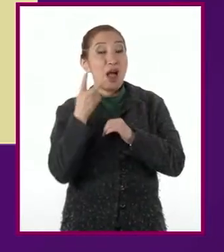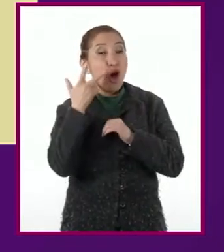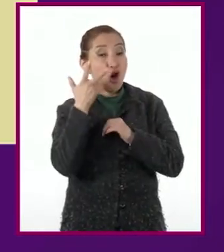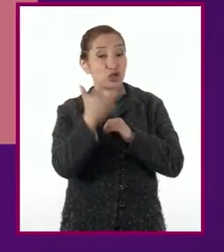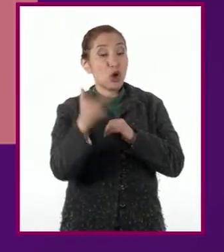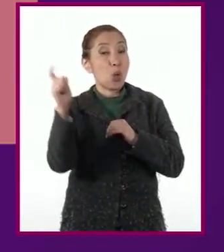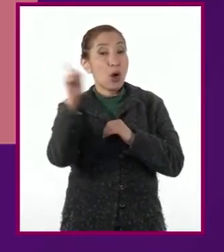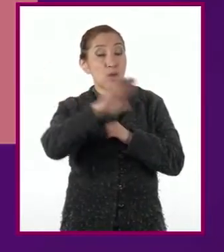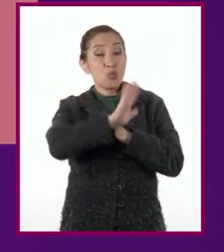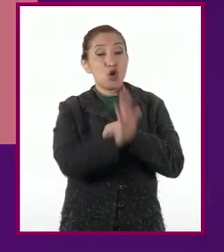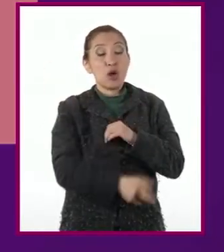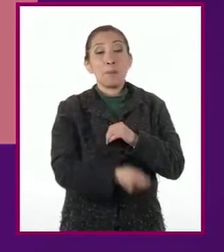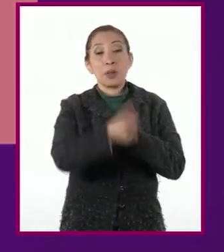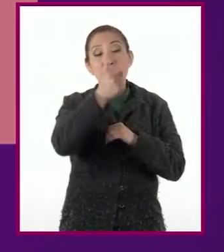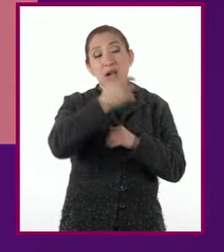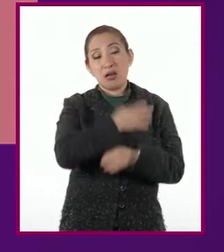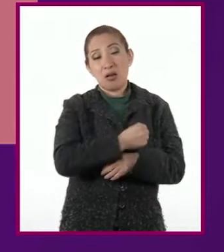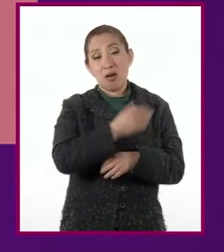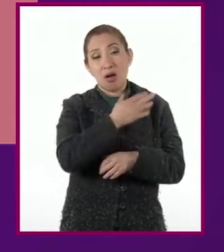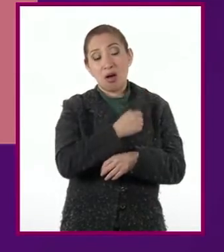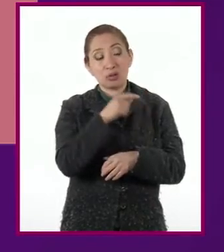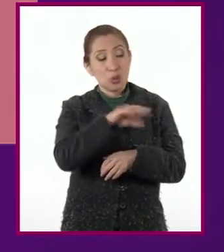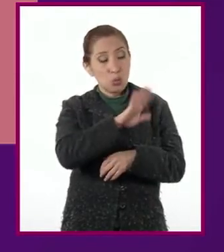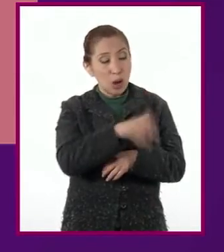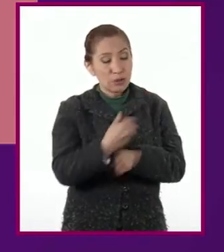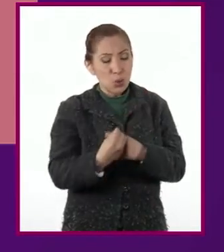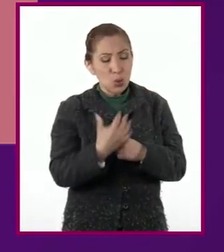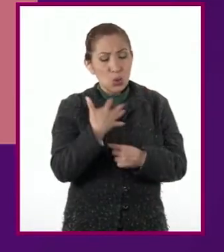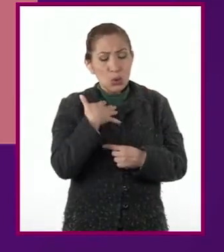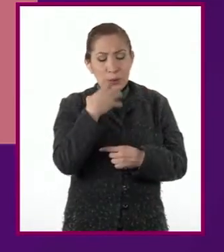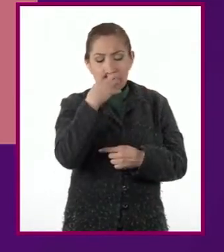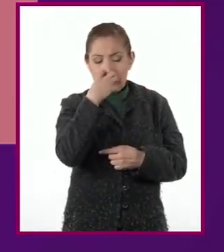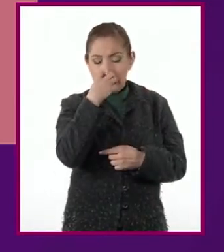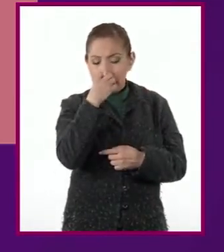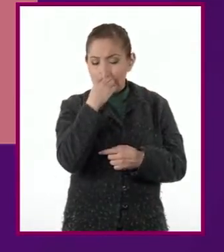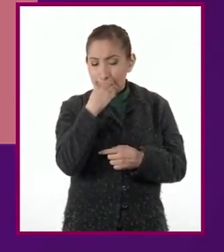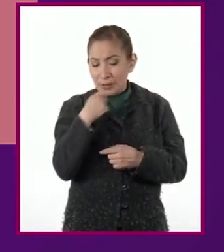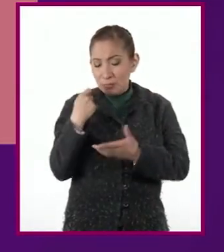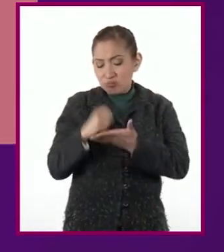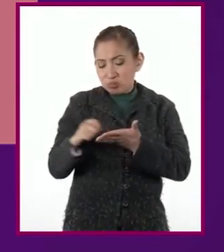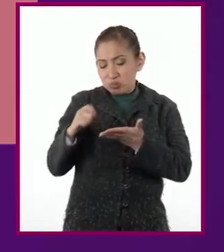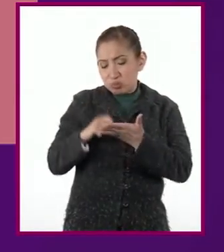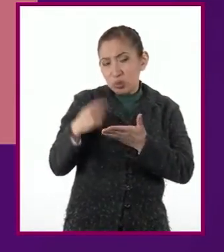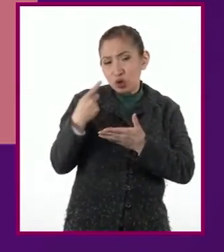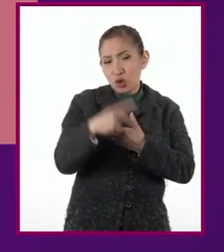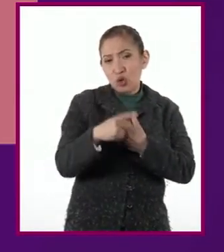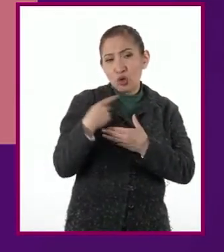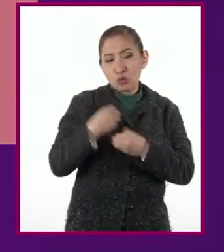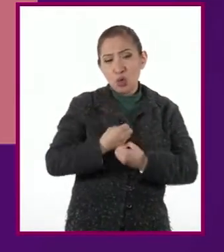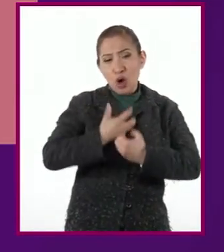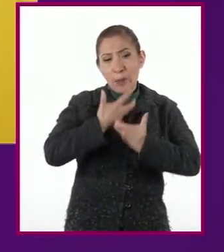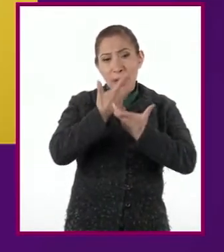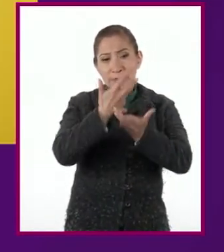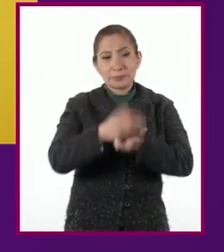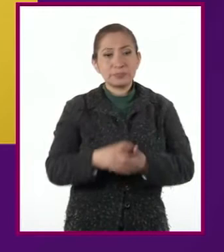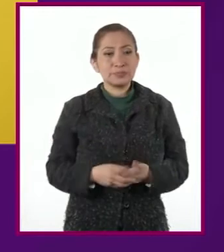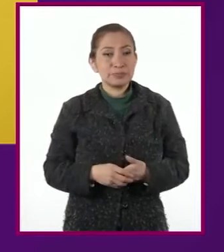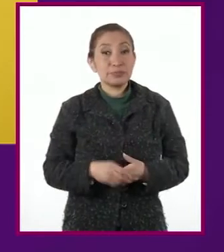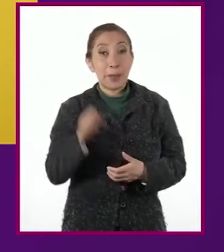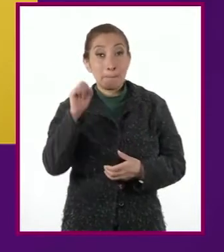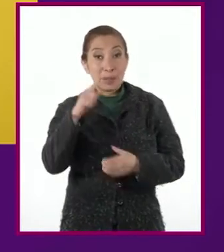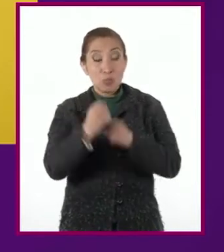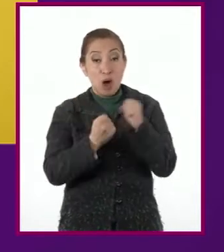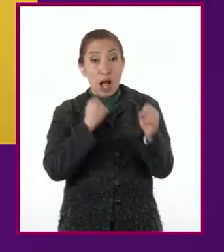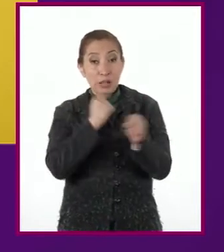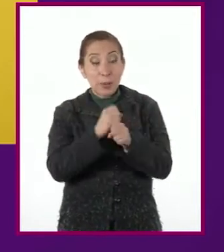1938 cuando falleció su primer hijo, cuya muerte impregnaría de un tono melancólico a muchos de sus futuros poemas. Ese